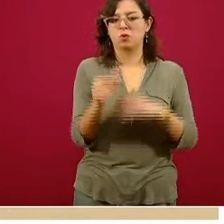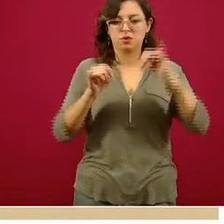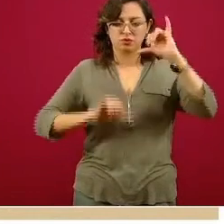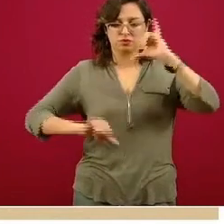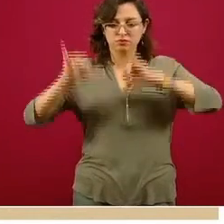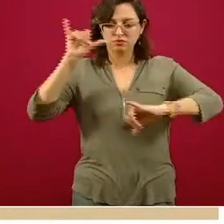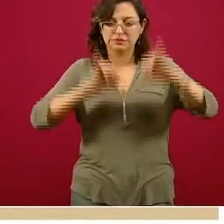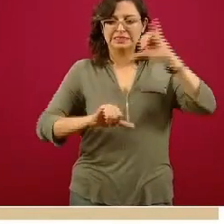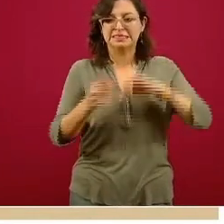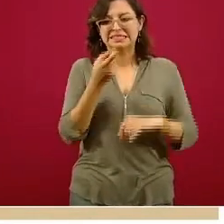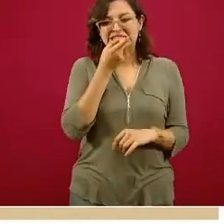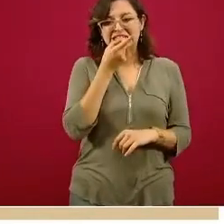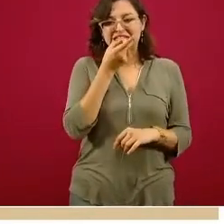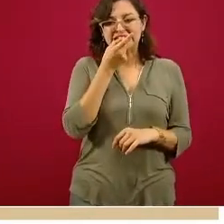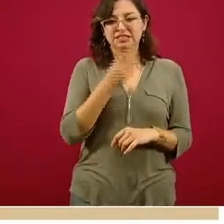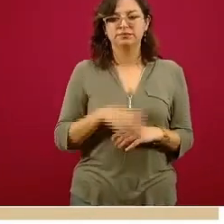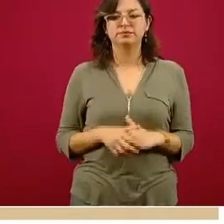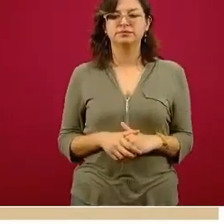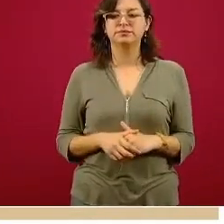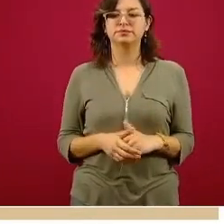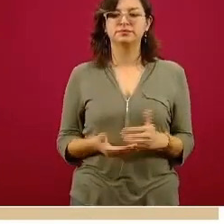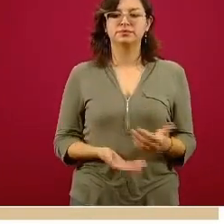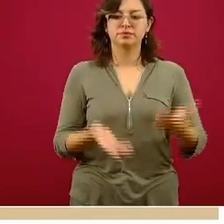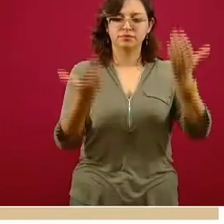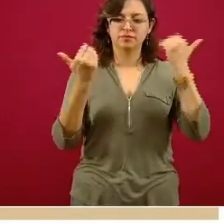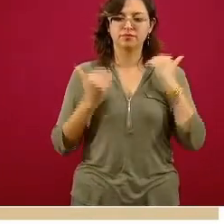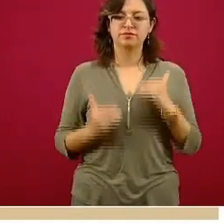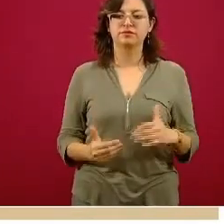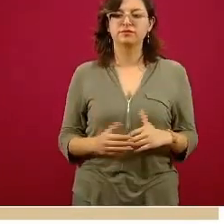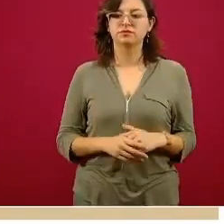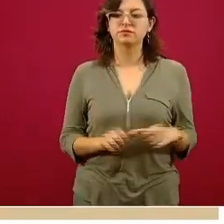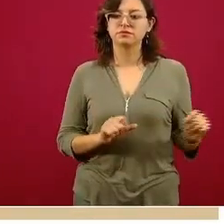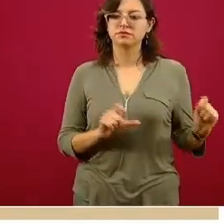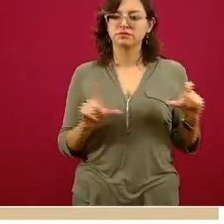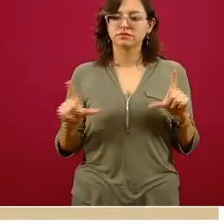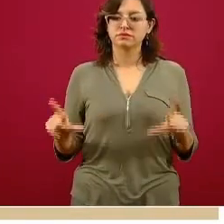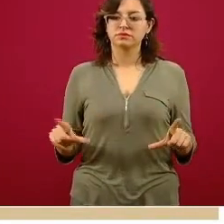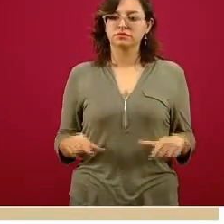laboratoristas y para dentistas. Veamos la siguiente diapositiva.